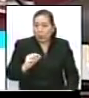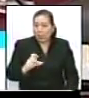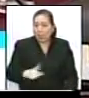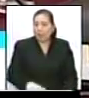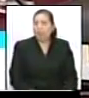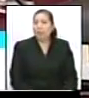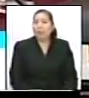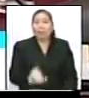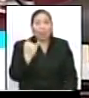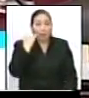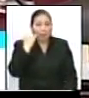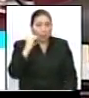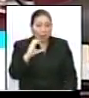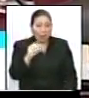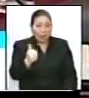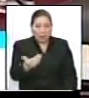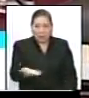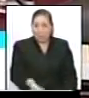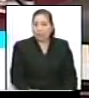ICA.